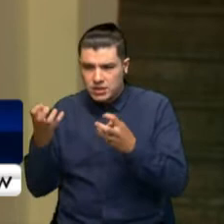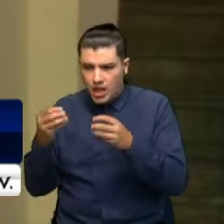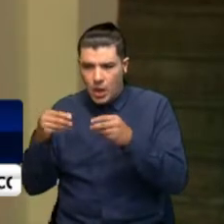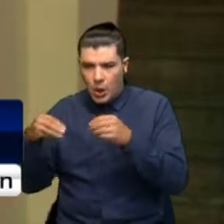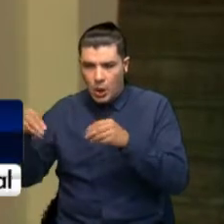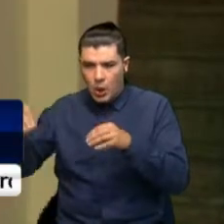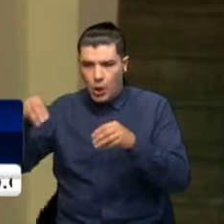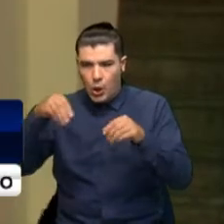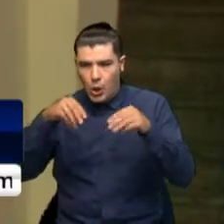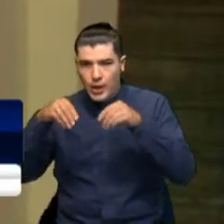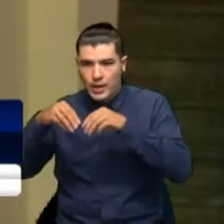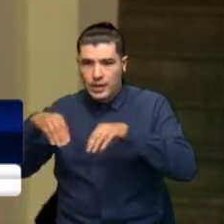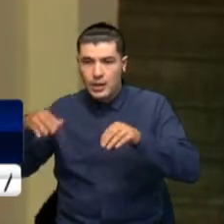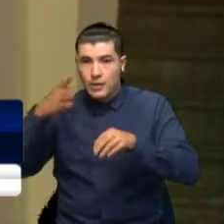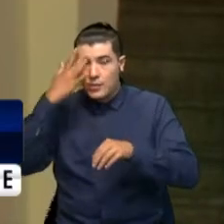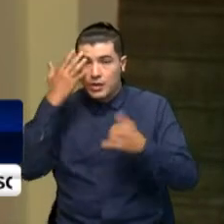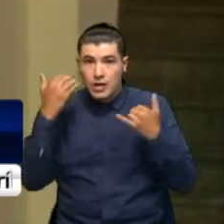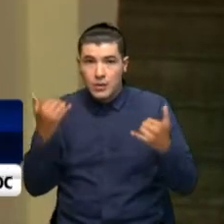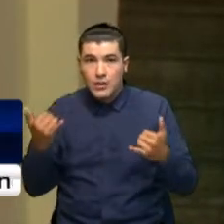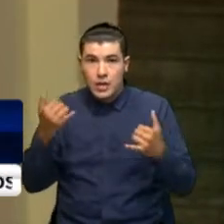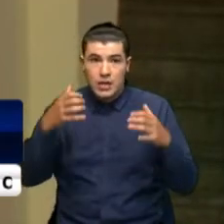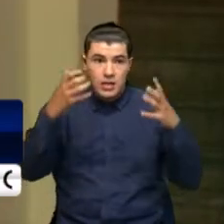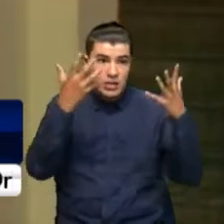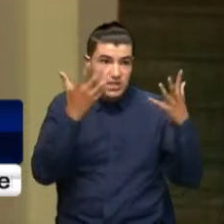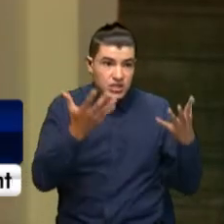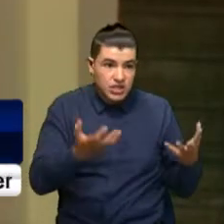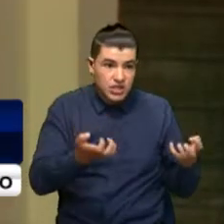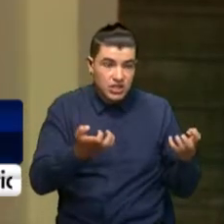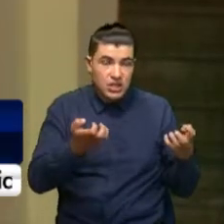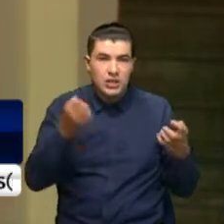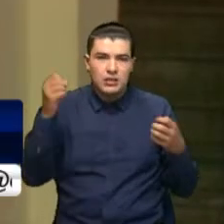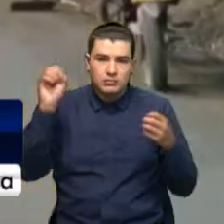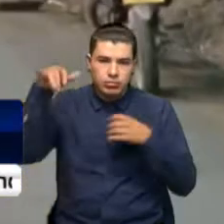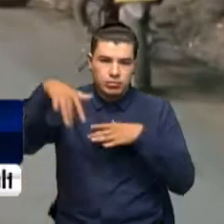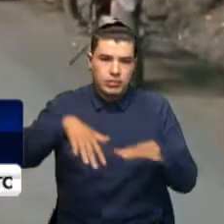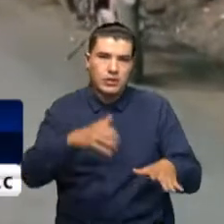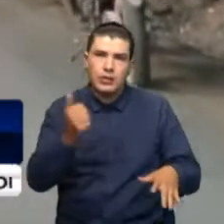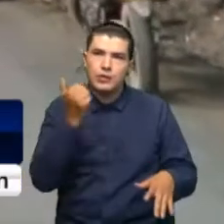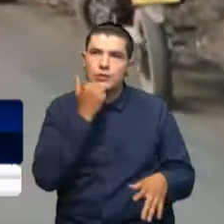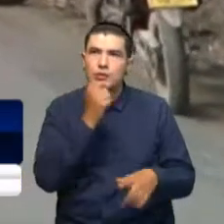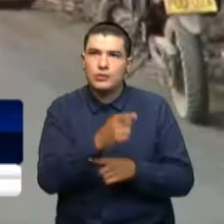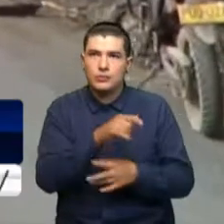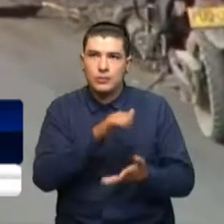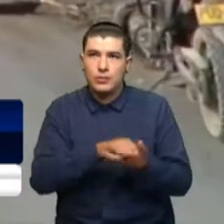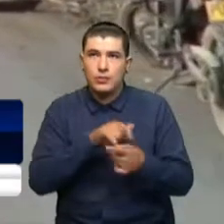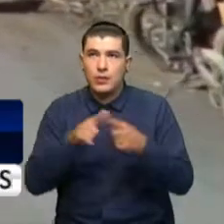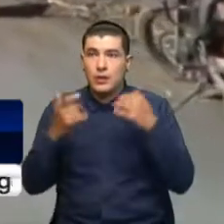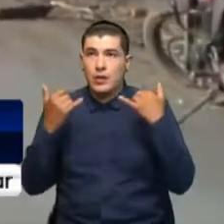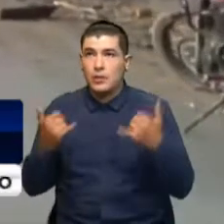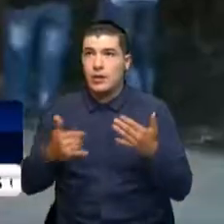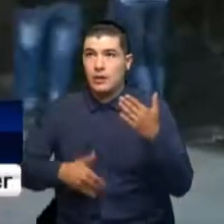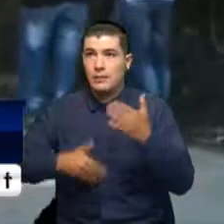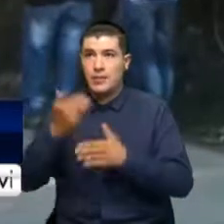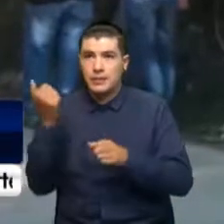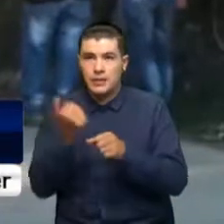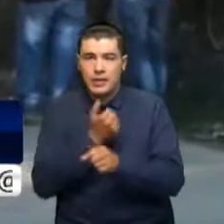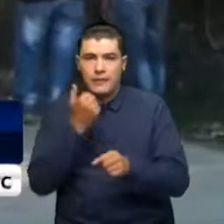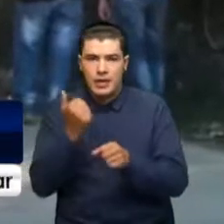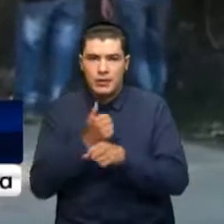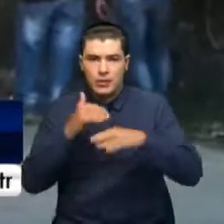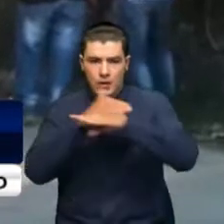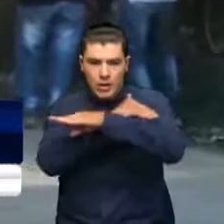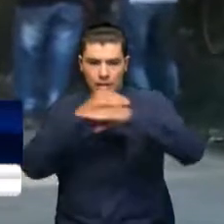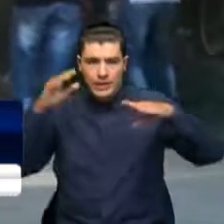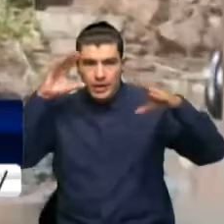la tierra y muchas veces por el contraste se pueden generar el desprendimiento de rocas actualmente se encuentran trabajando en las vías de manera articulada